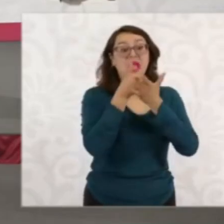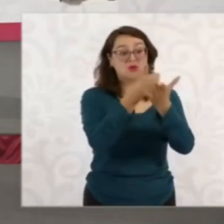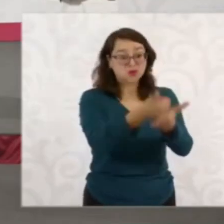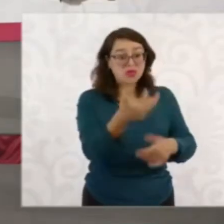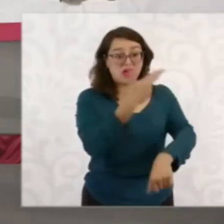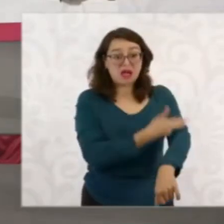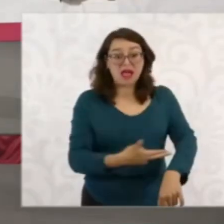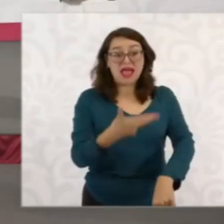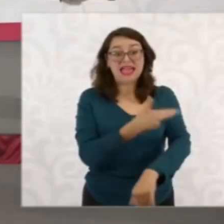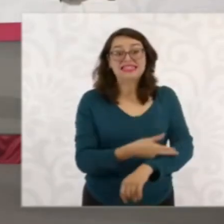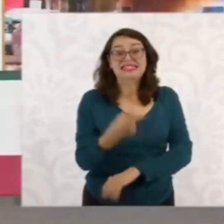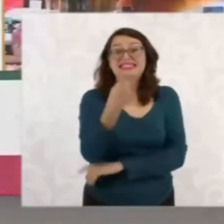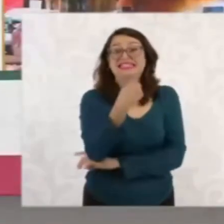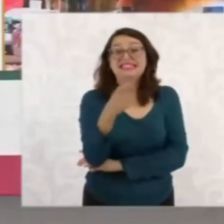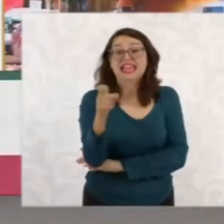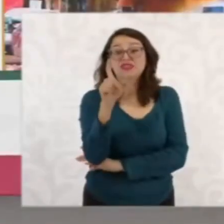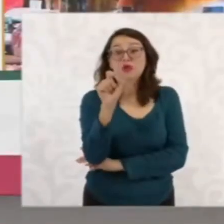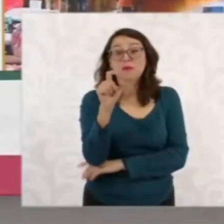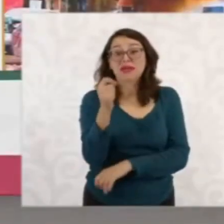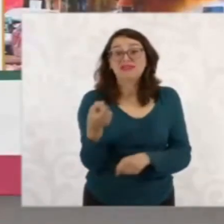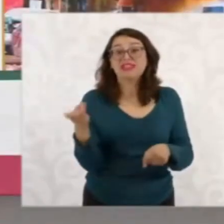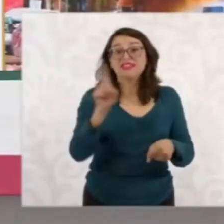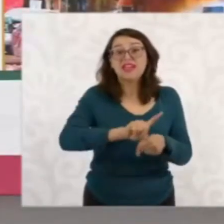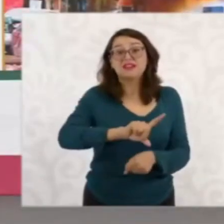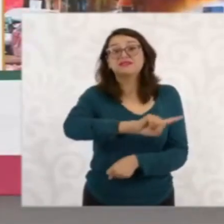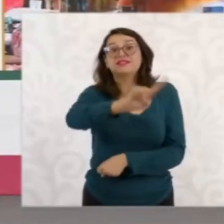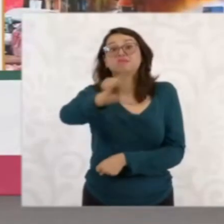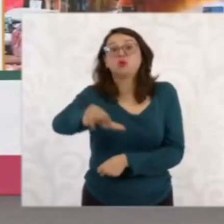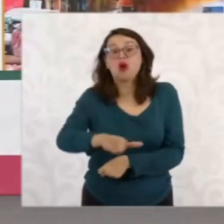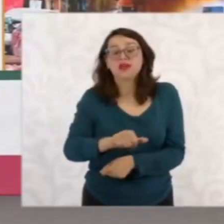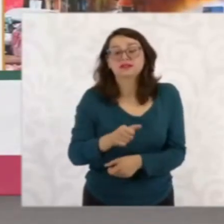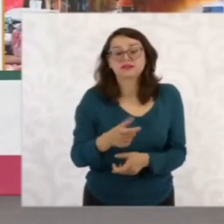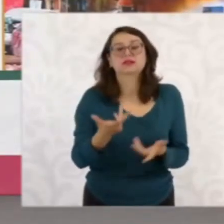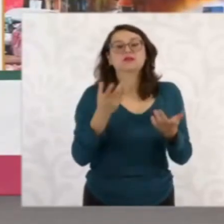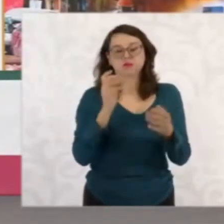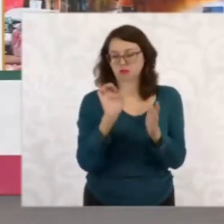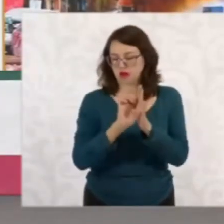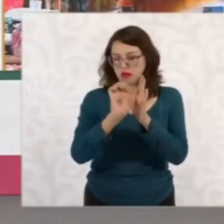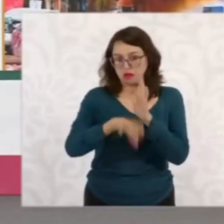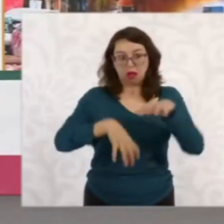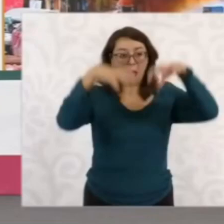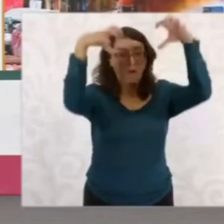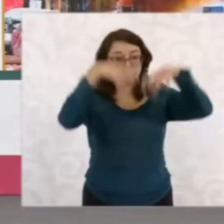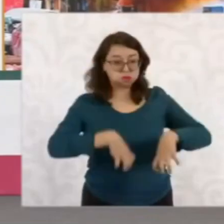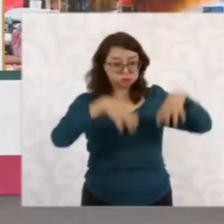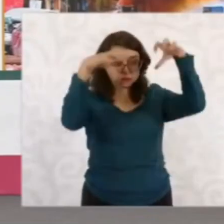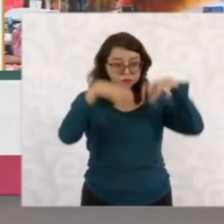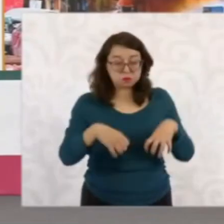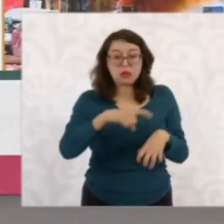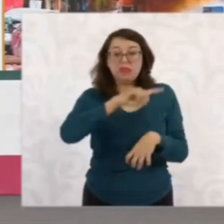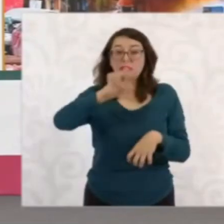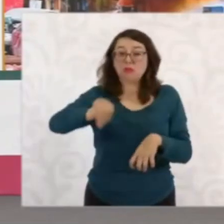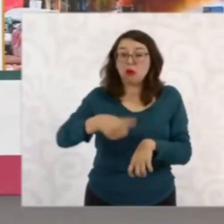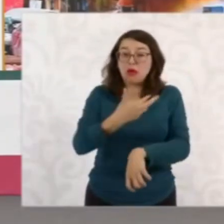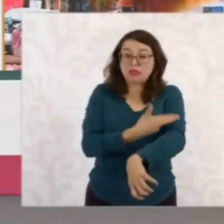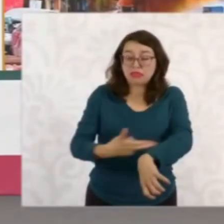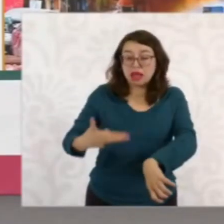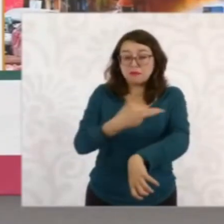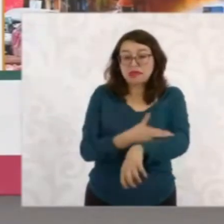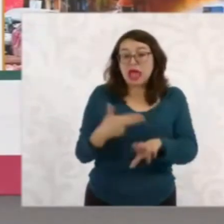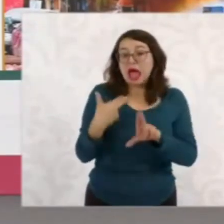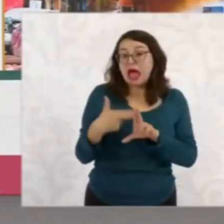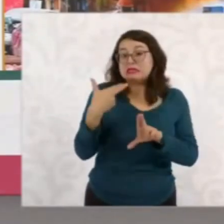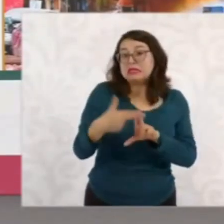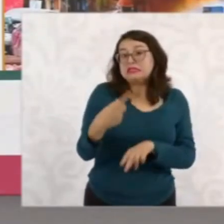reaccionar 120 días después de la emergencia. O sea, sucedía la urgencia y por hacer todo el trámite pasaban 120 días